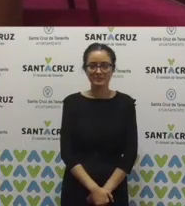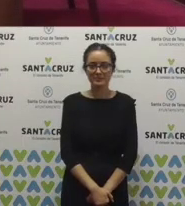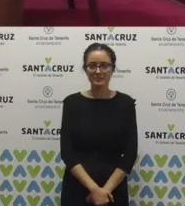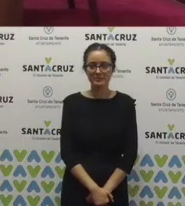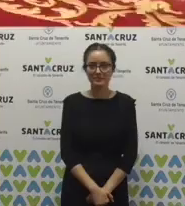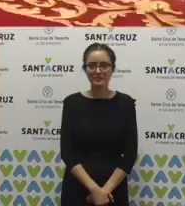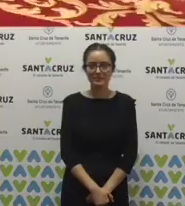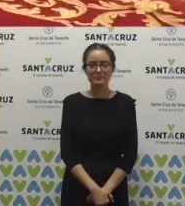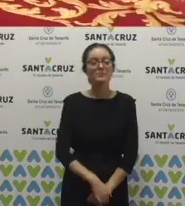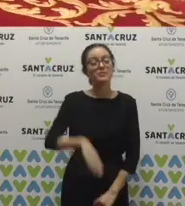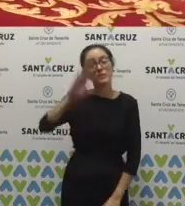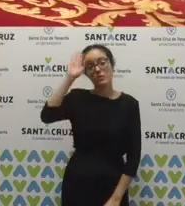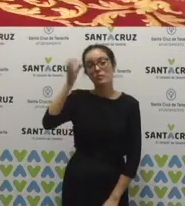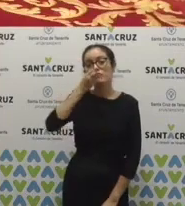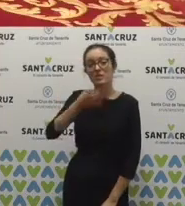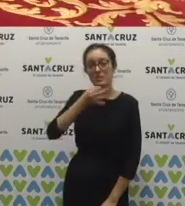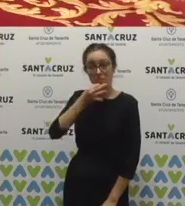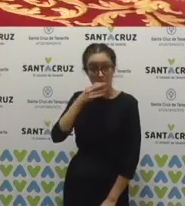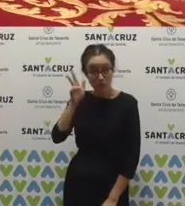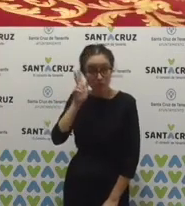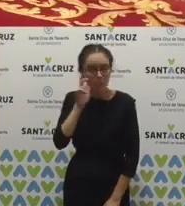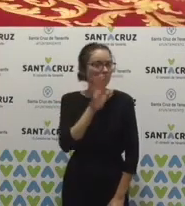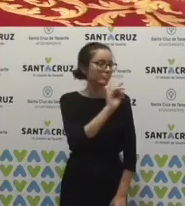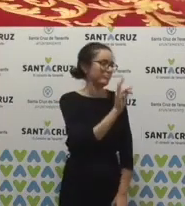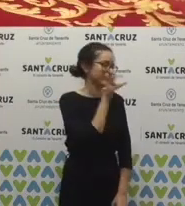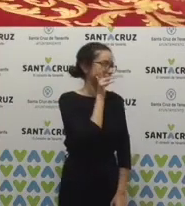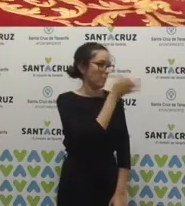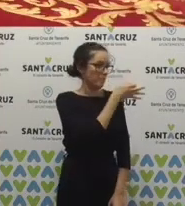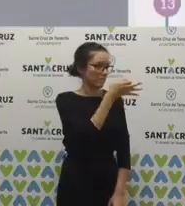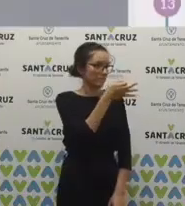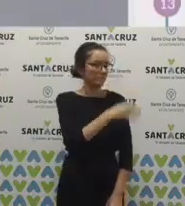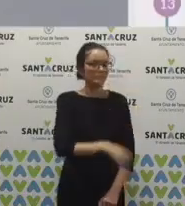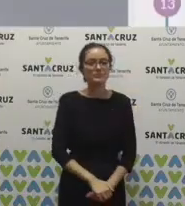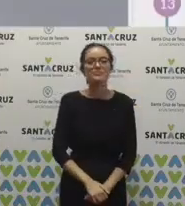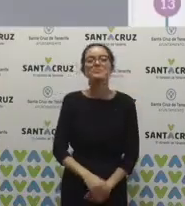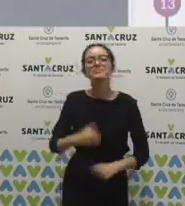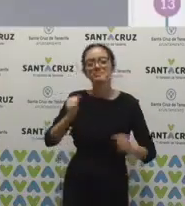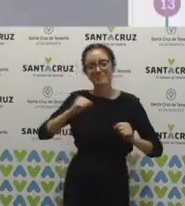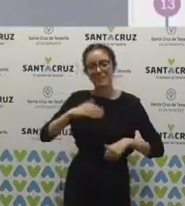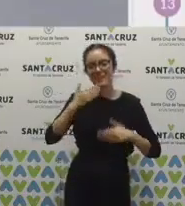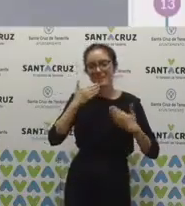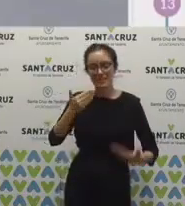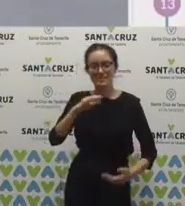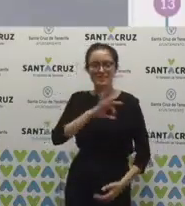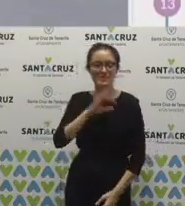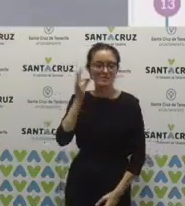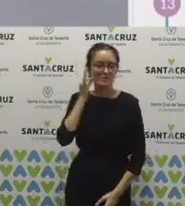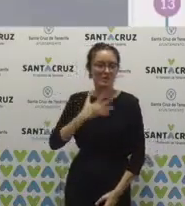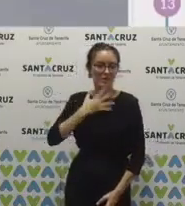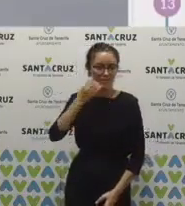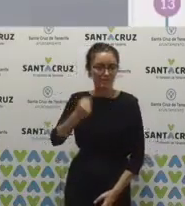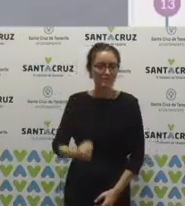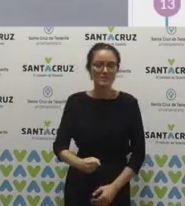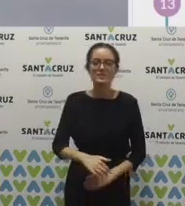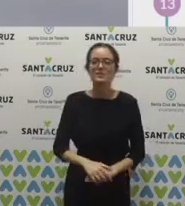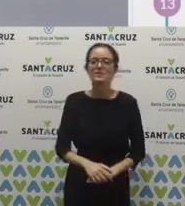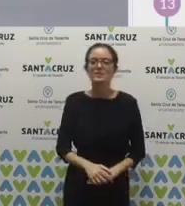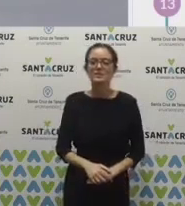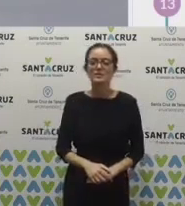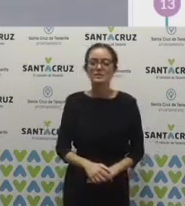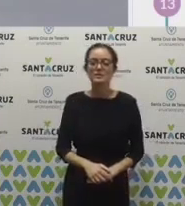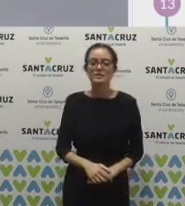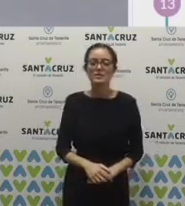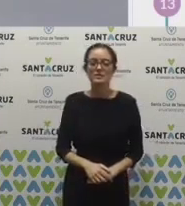hola buenas tardes perfectamente ahora muchas gracias señora alcaldesa antes que nada una